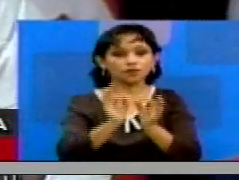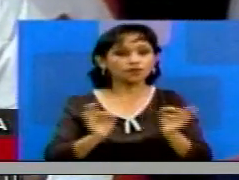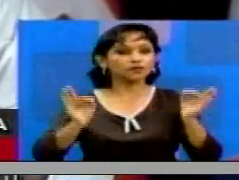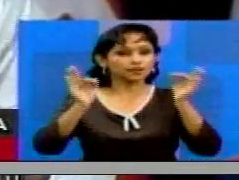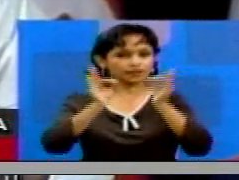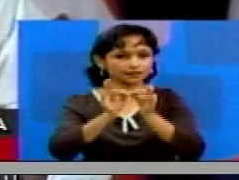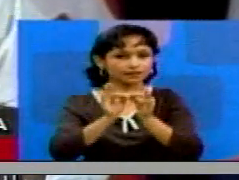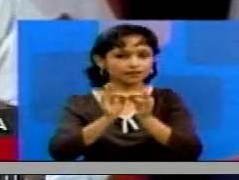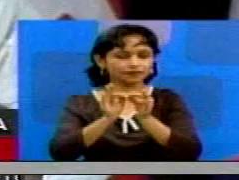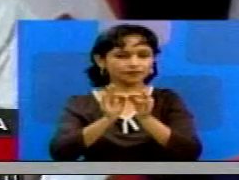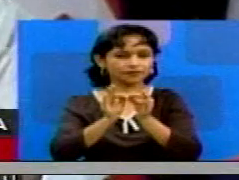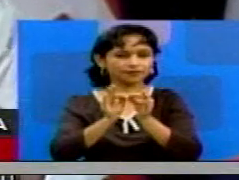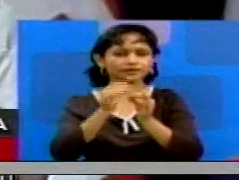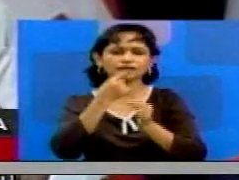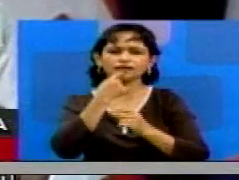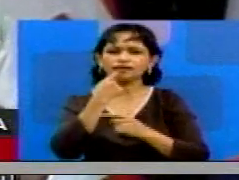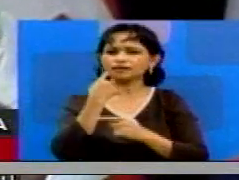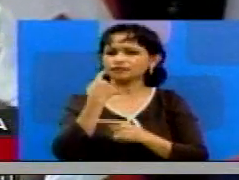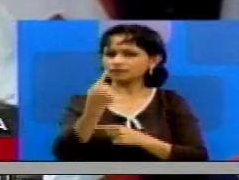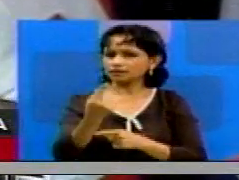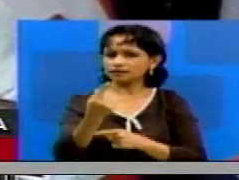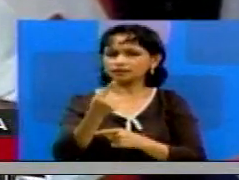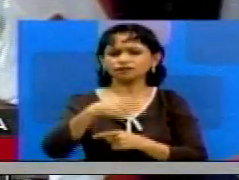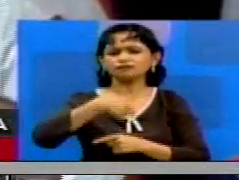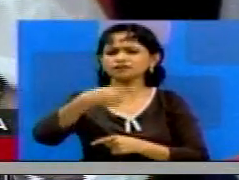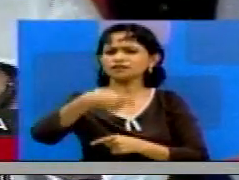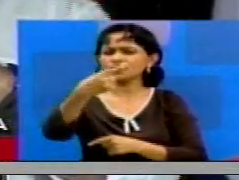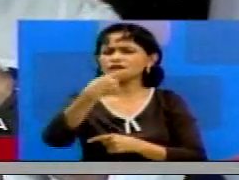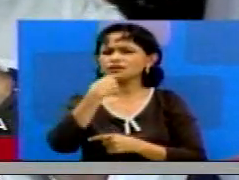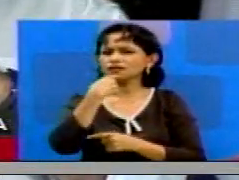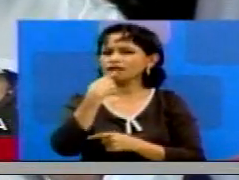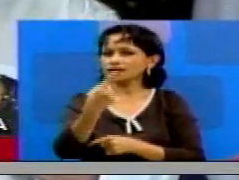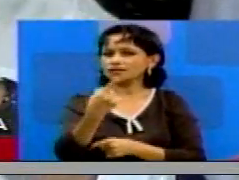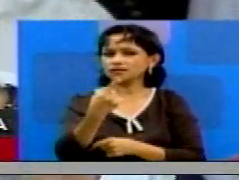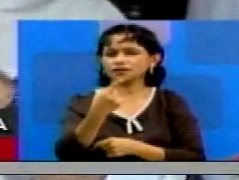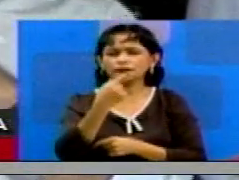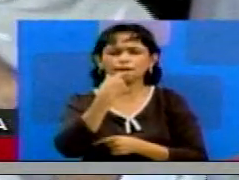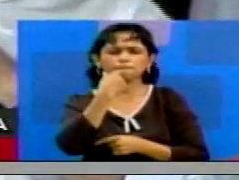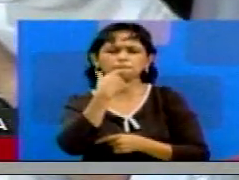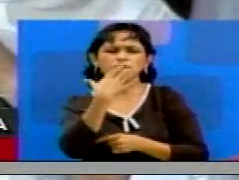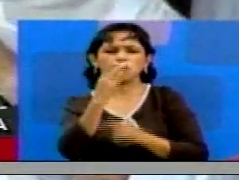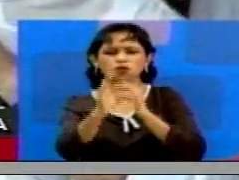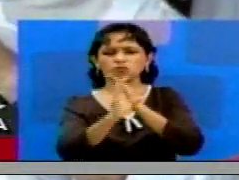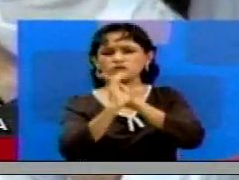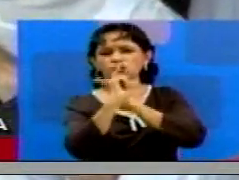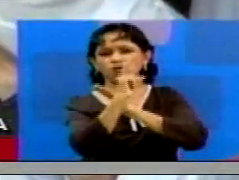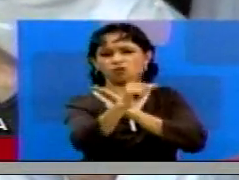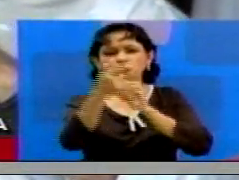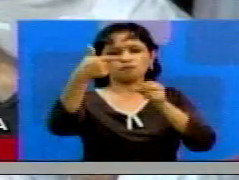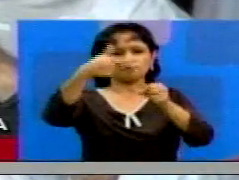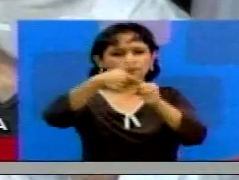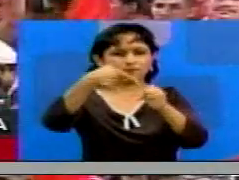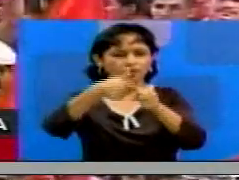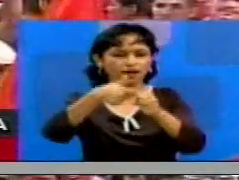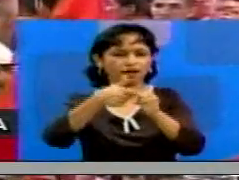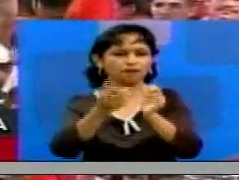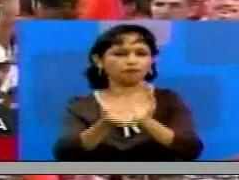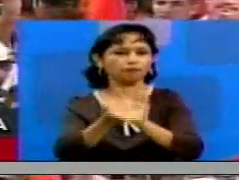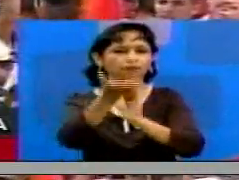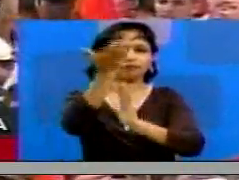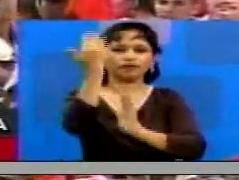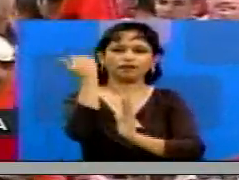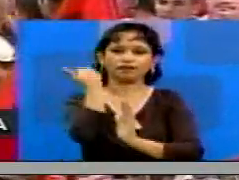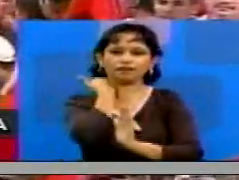esto es bien importante. Se dice todos los días, por culpa del petróleo que subió de